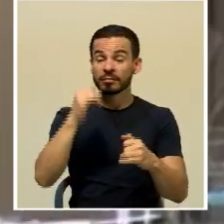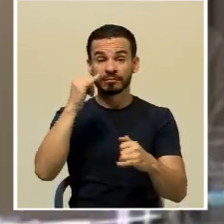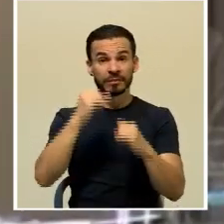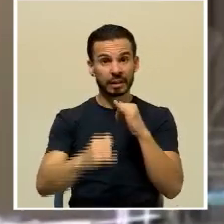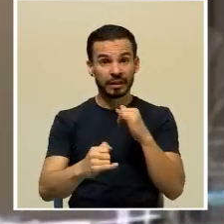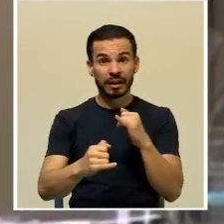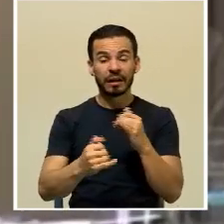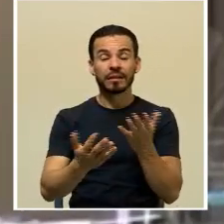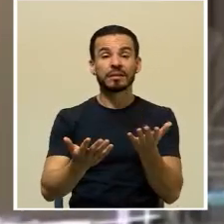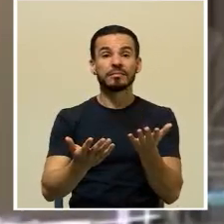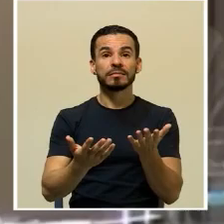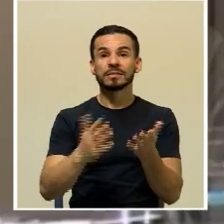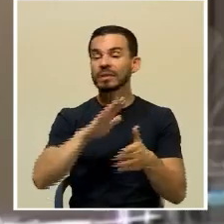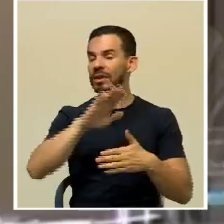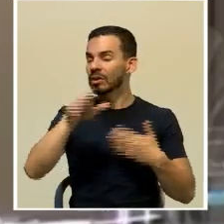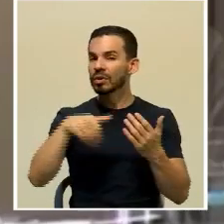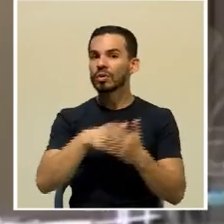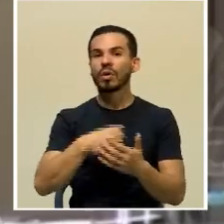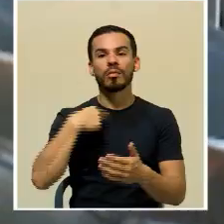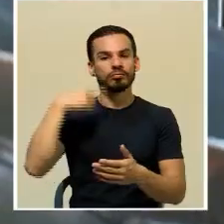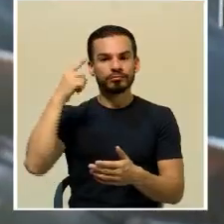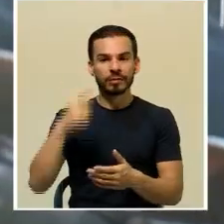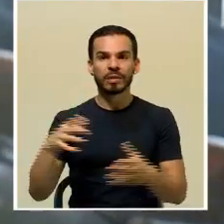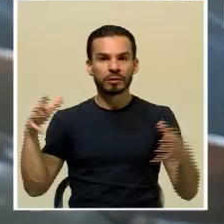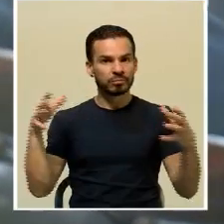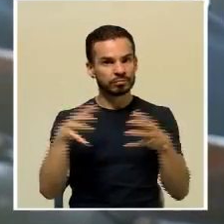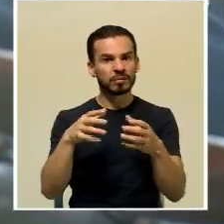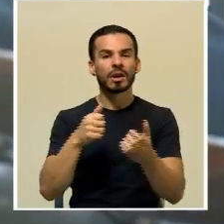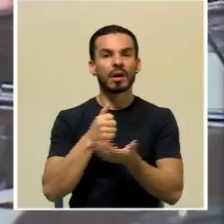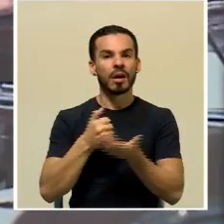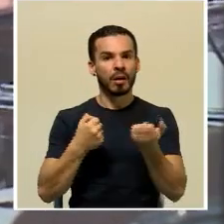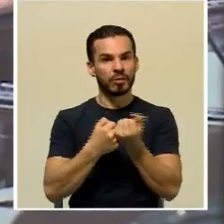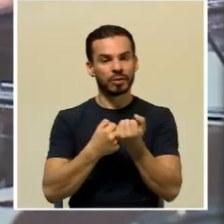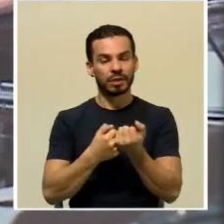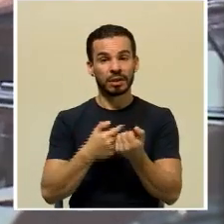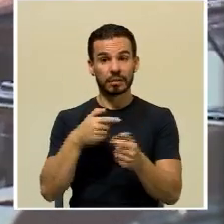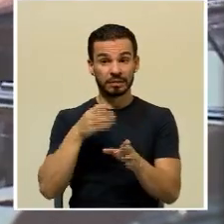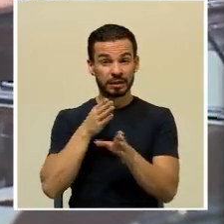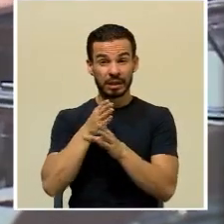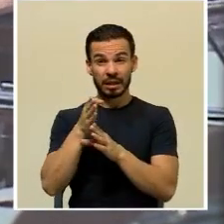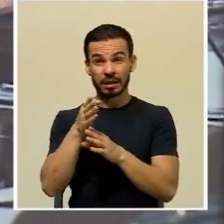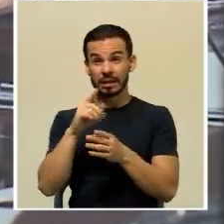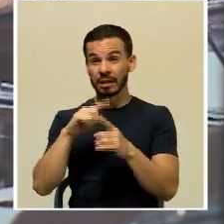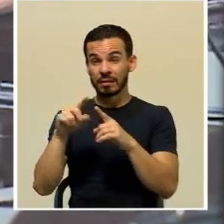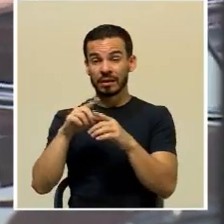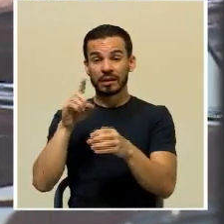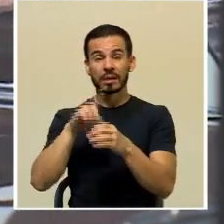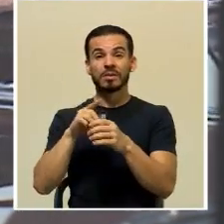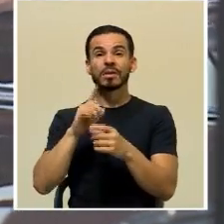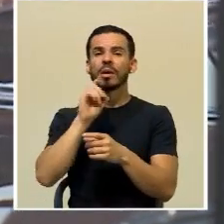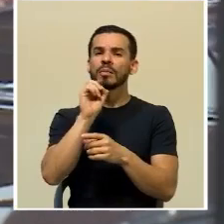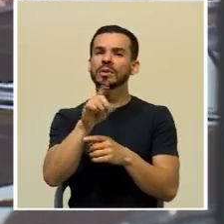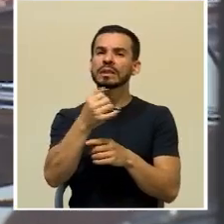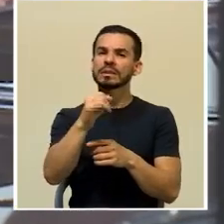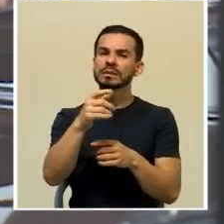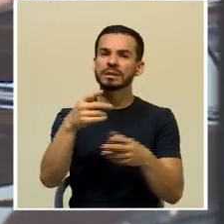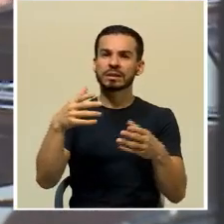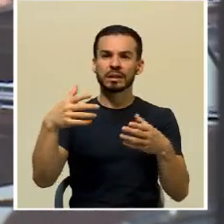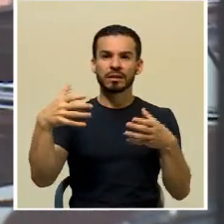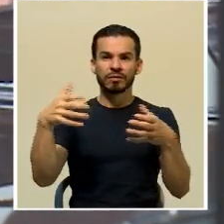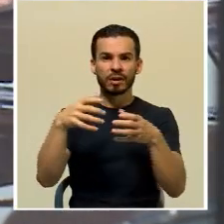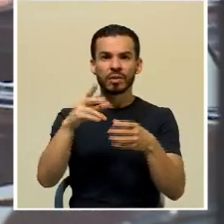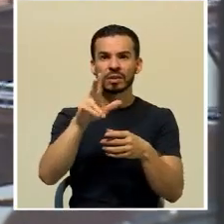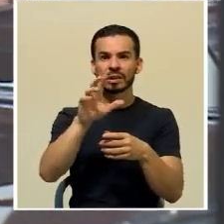final todos vamos a tener que poner. En esta línea, varios diputados le consultaron a la jerarca sobre si el recorte